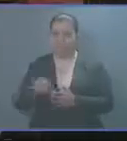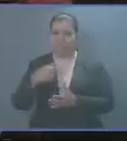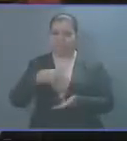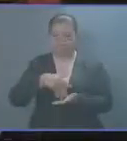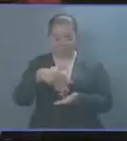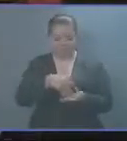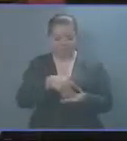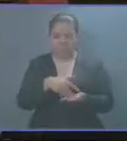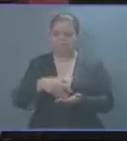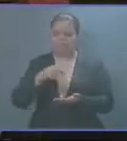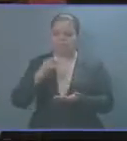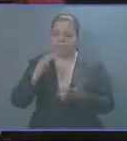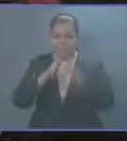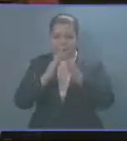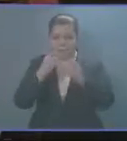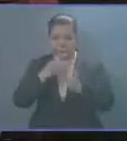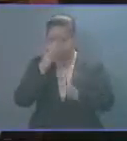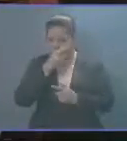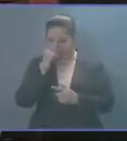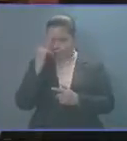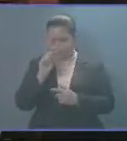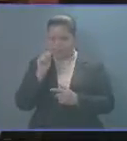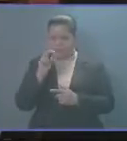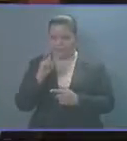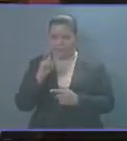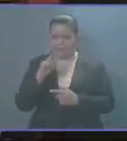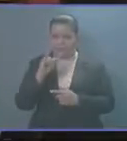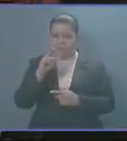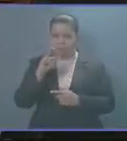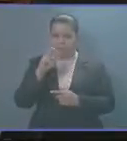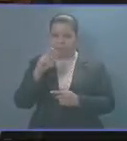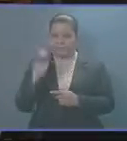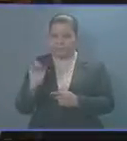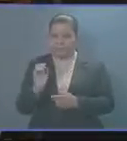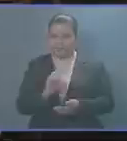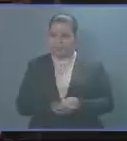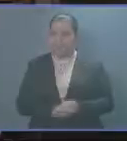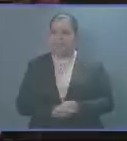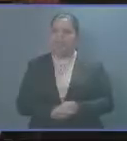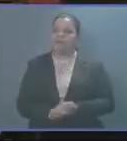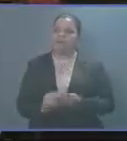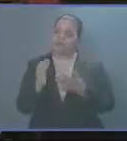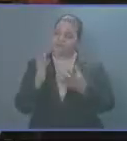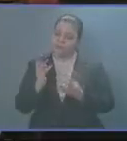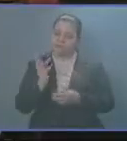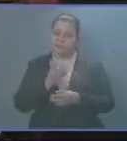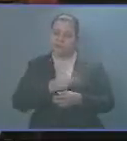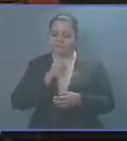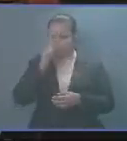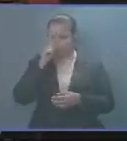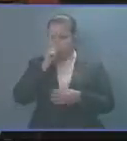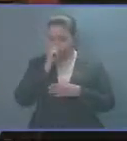de Padua. Por esa razón pedimos este minuto